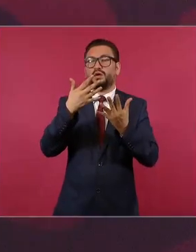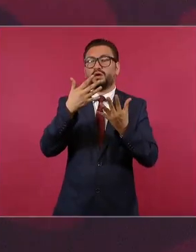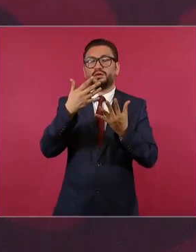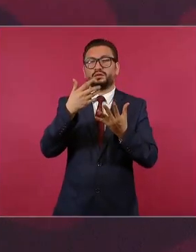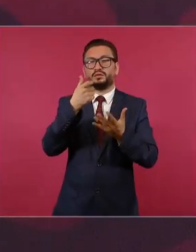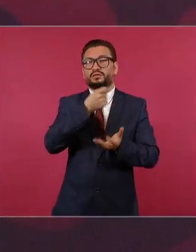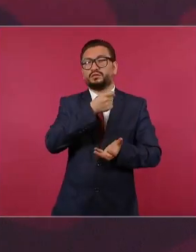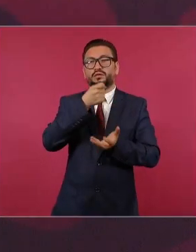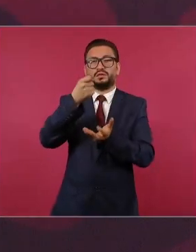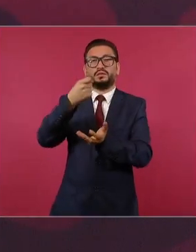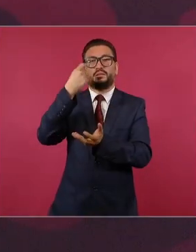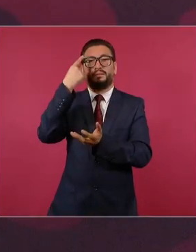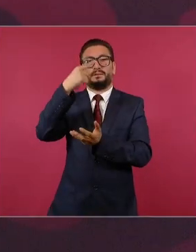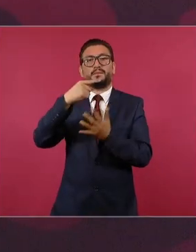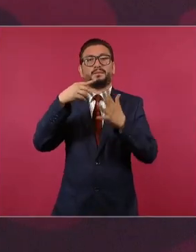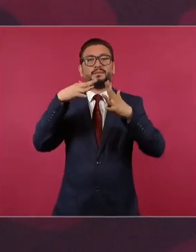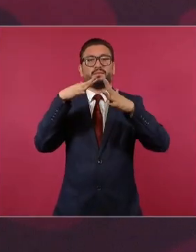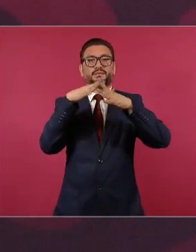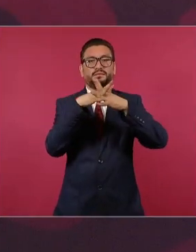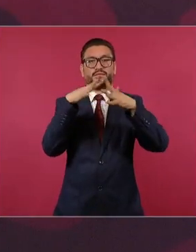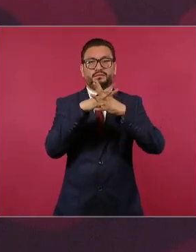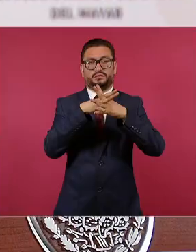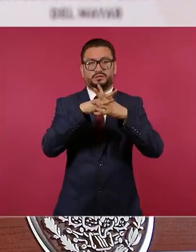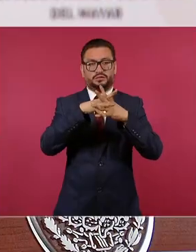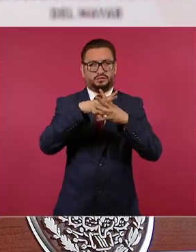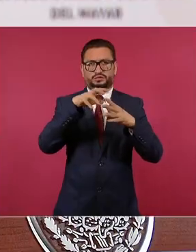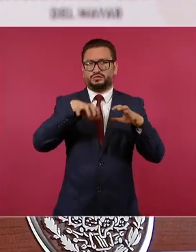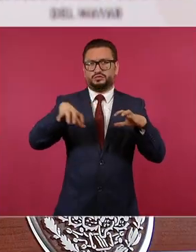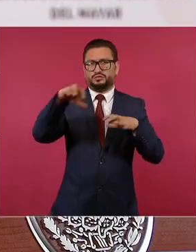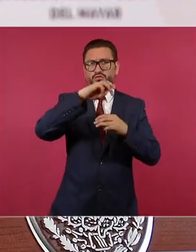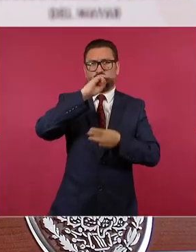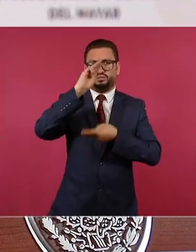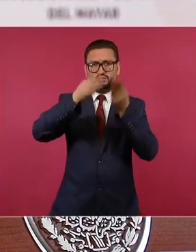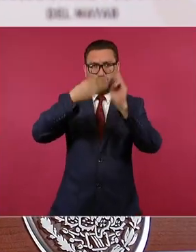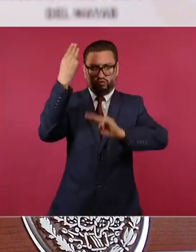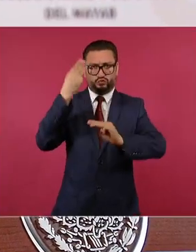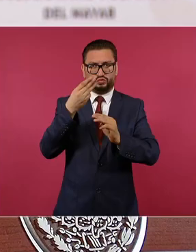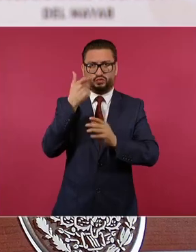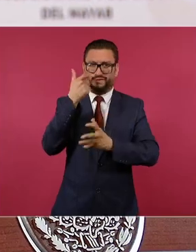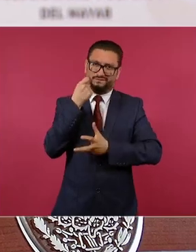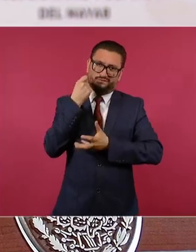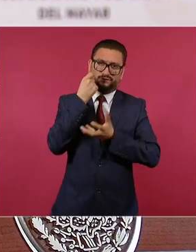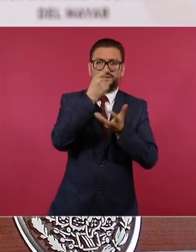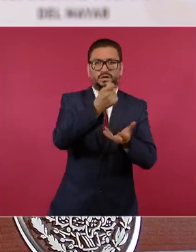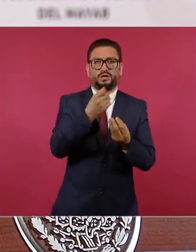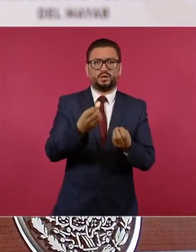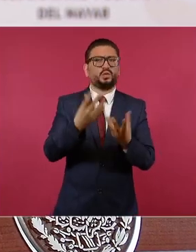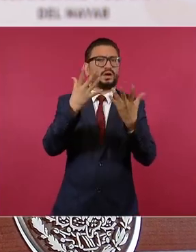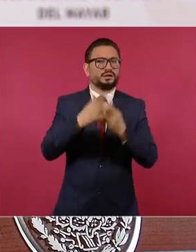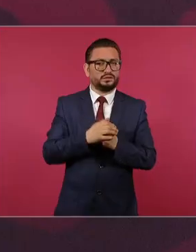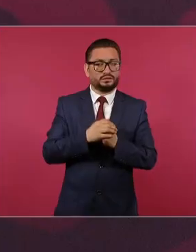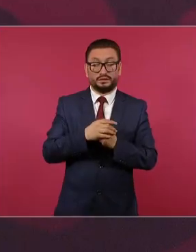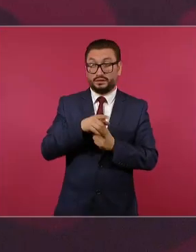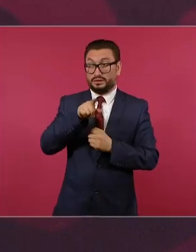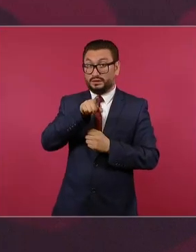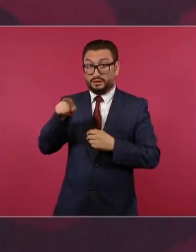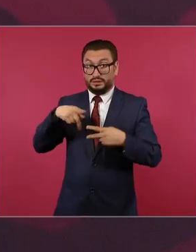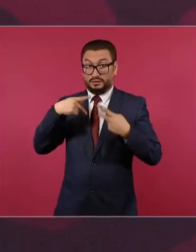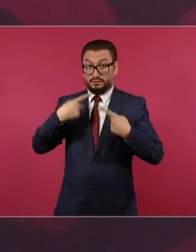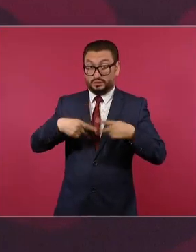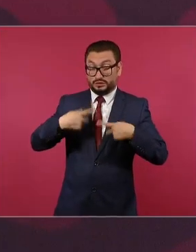para las guerras en el mundo y cuánto destinan para atender